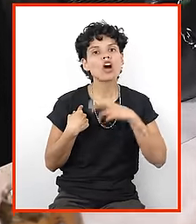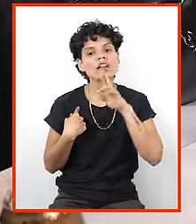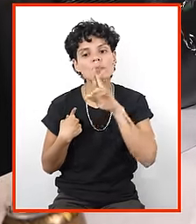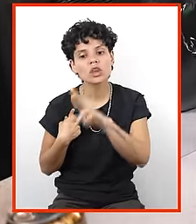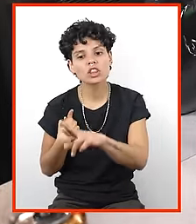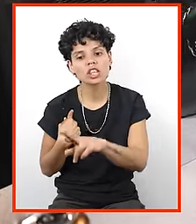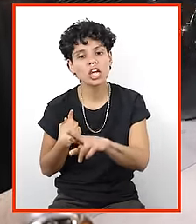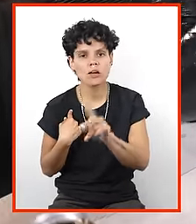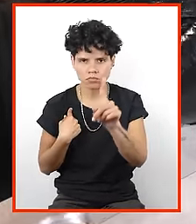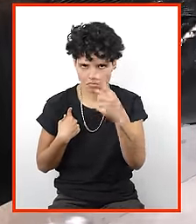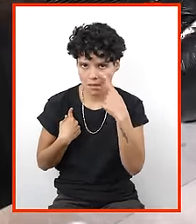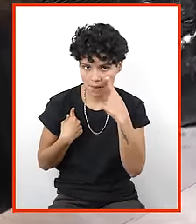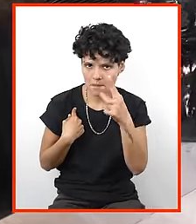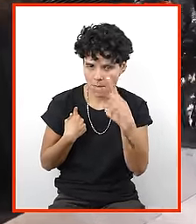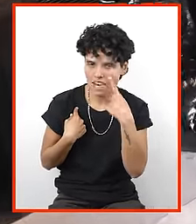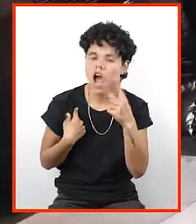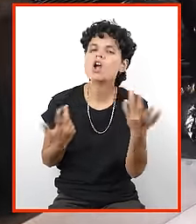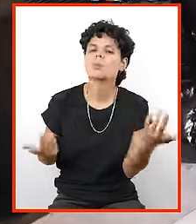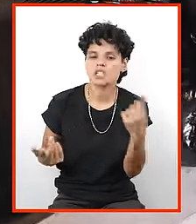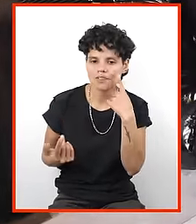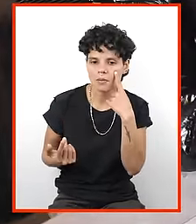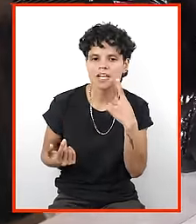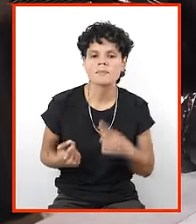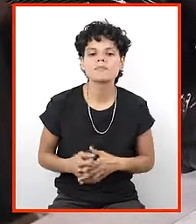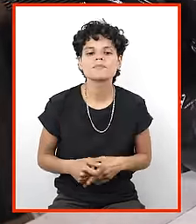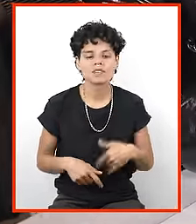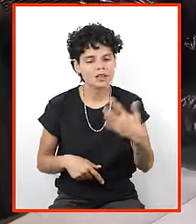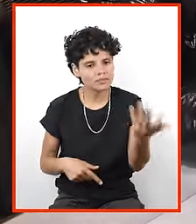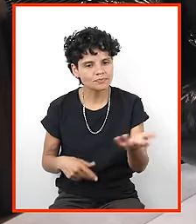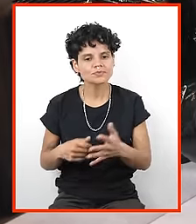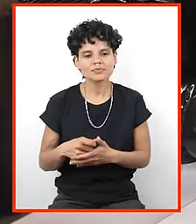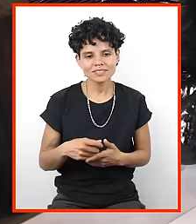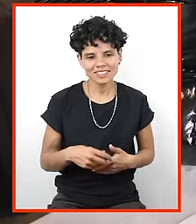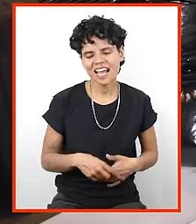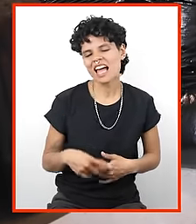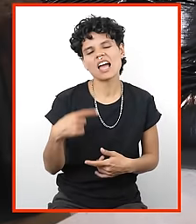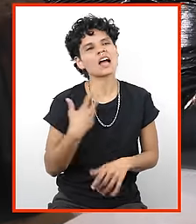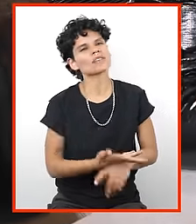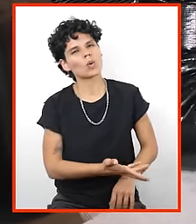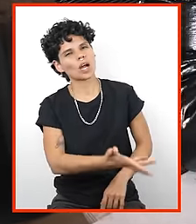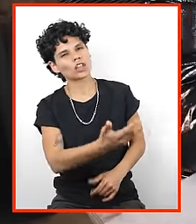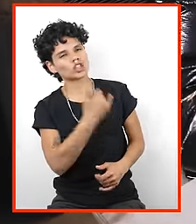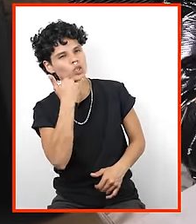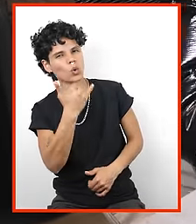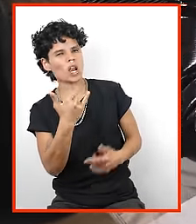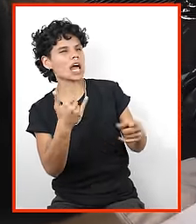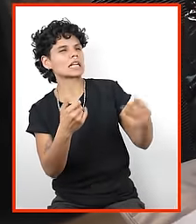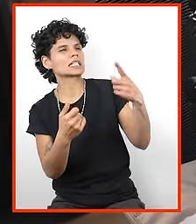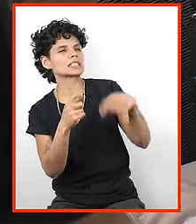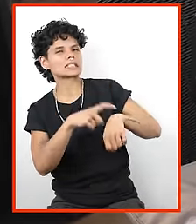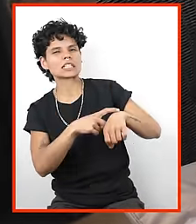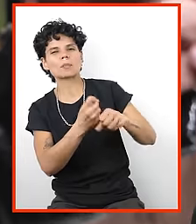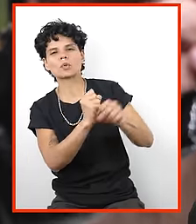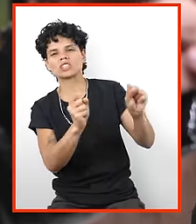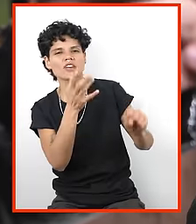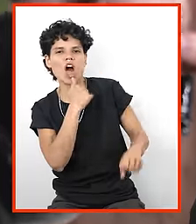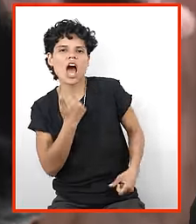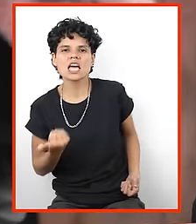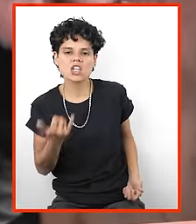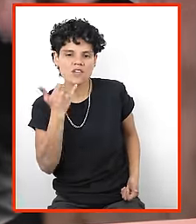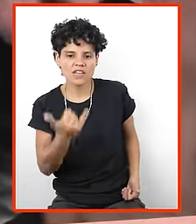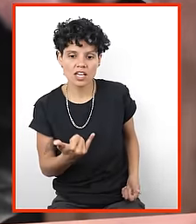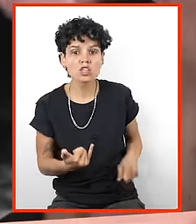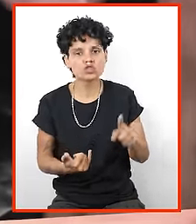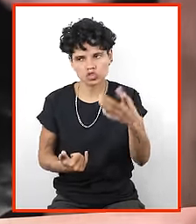entonces. Él estaba así, mira. Tú. Mira, él así. Julio, mira. No había ni celular. No sé si tenía celular en ese tiempo. Para que se haga una